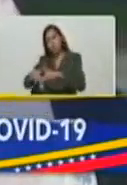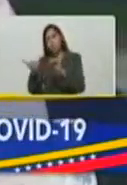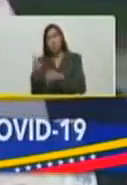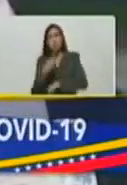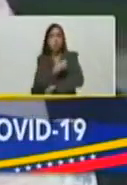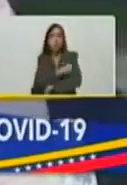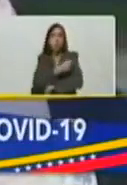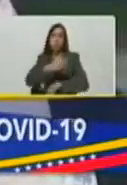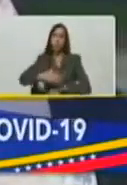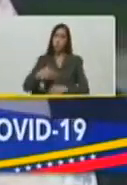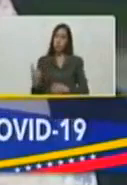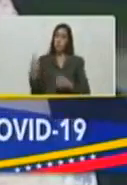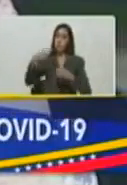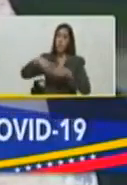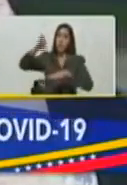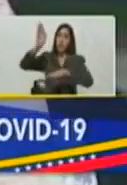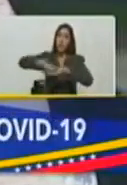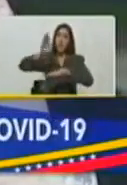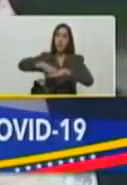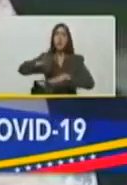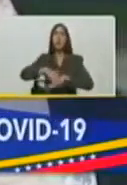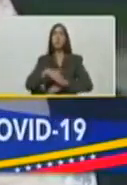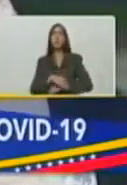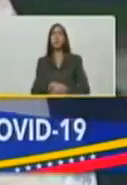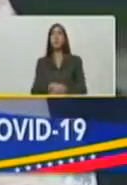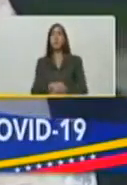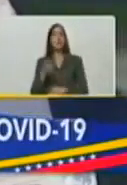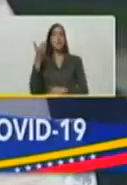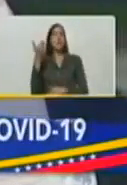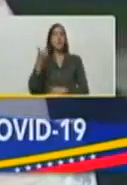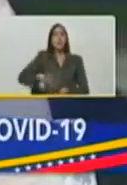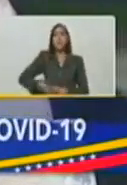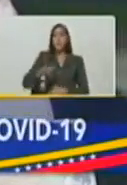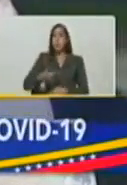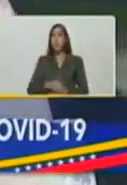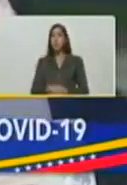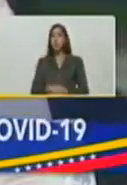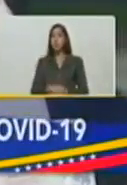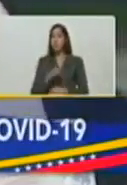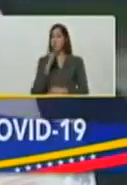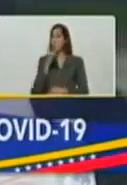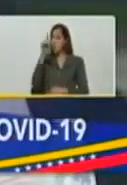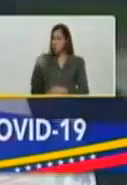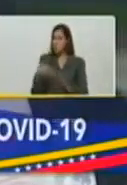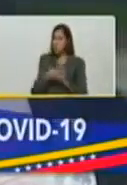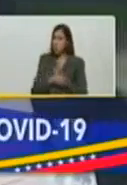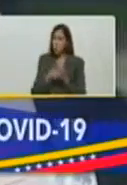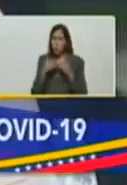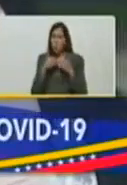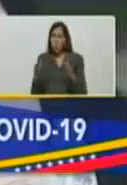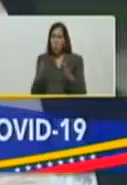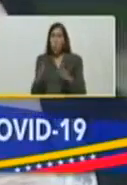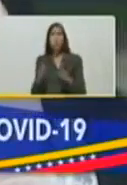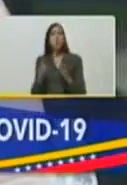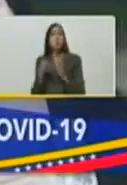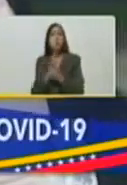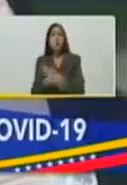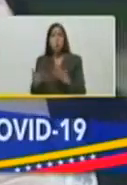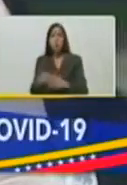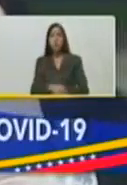que se sumen a este llamado de vacunación. Es muy importante también resaltar que están activados los semáforos en